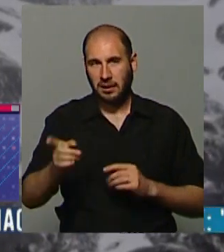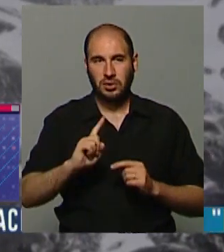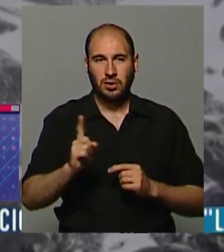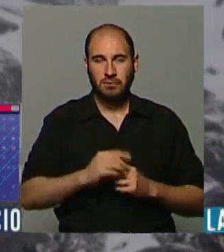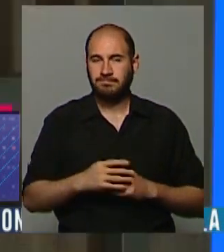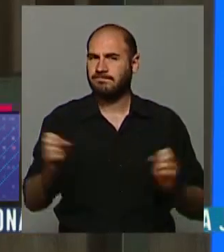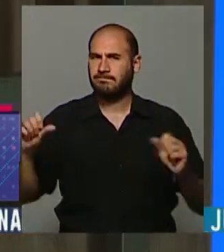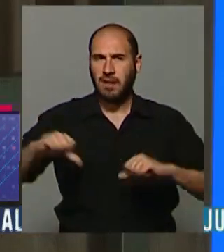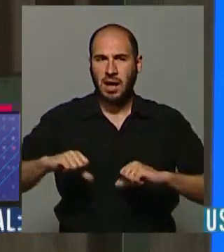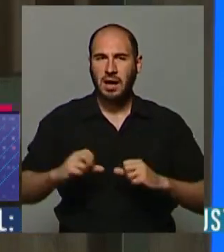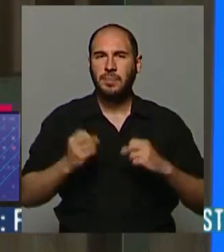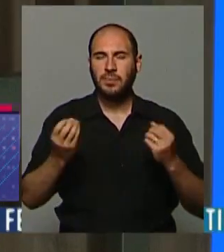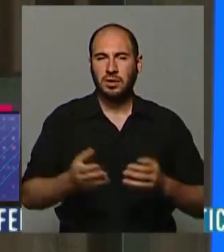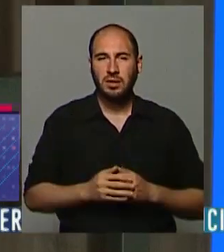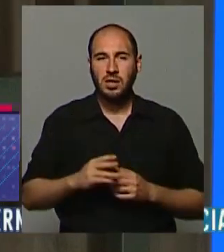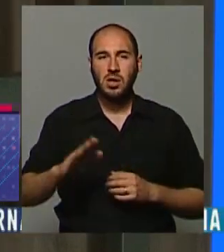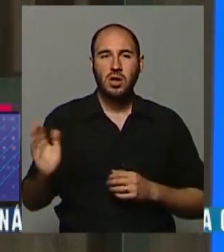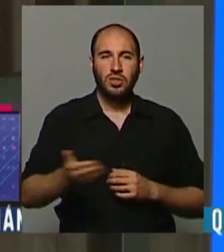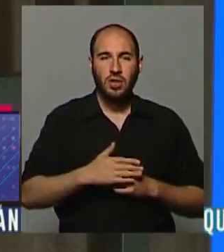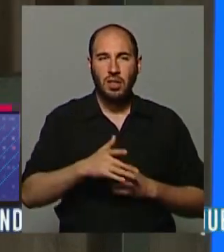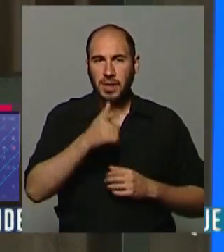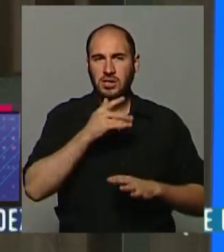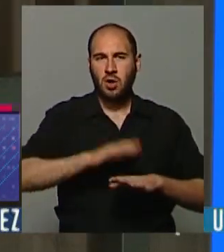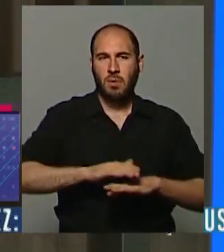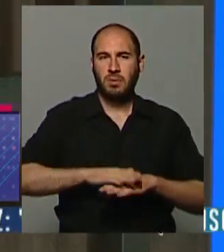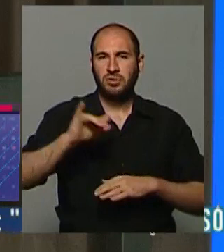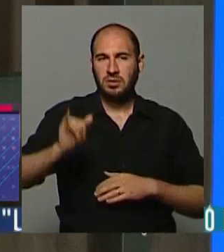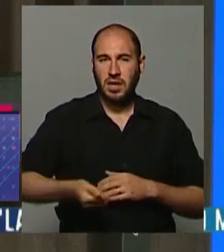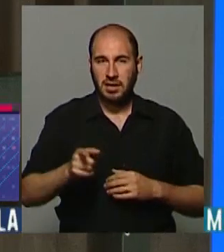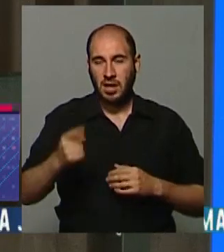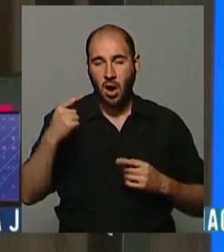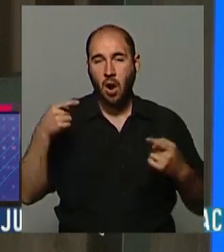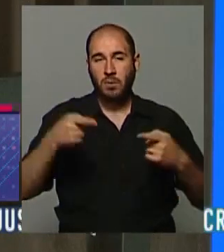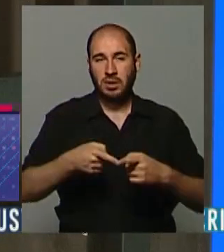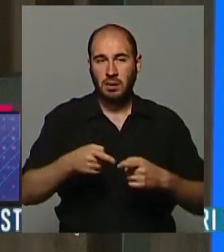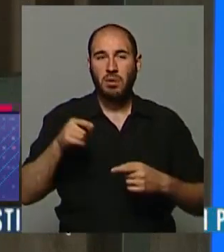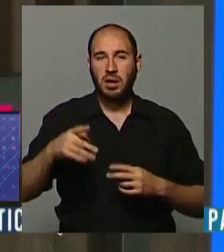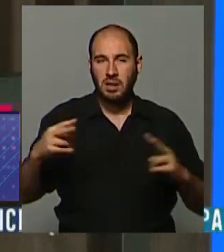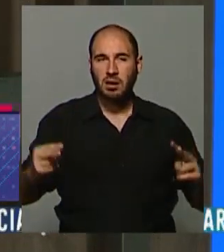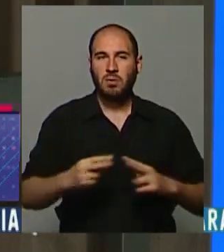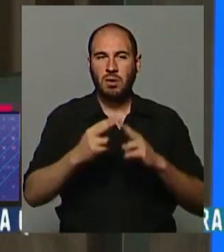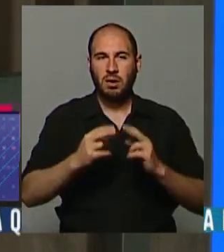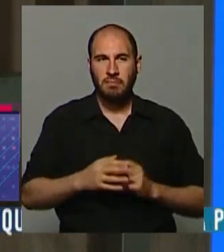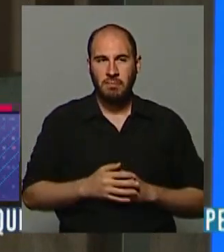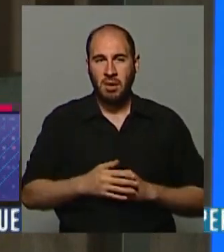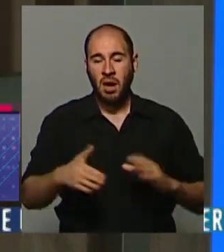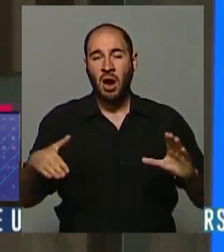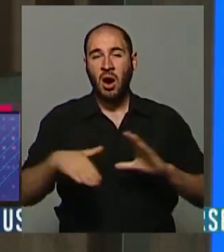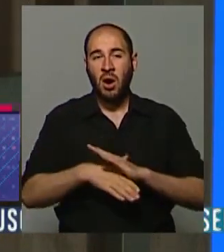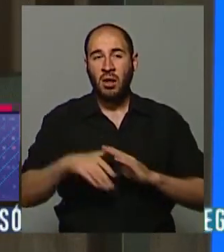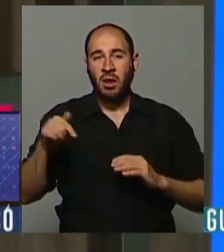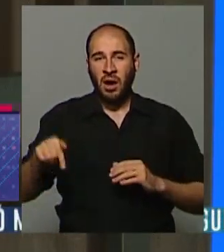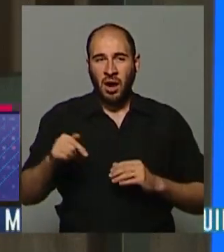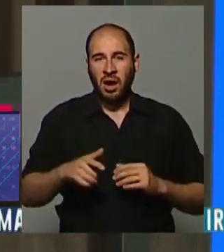Qué terrible, ¿no? Porque además todos tienen que estar como comprometidos, esa es la idea, y por eso se hace la cumbre, a justamente tratar